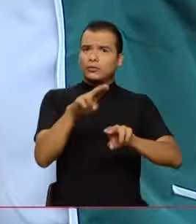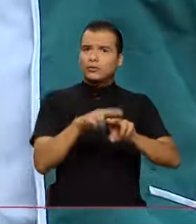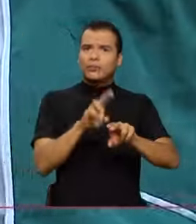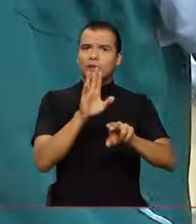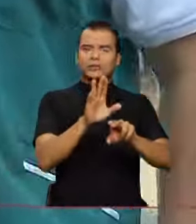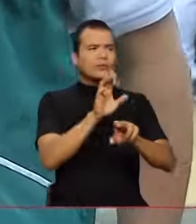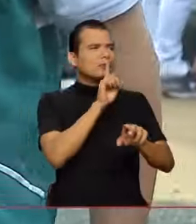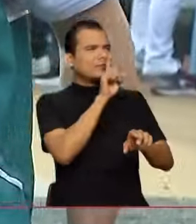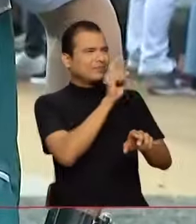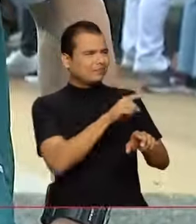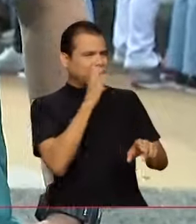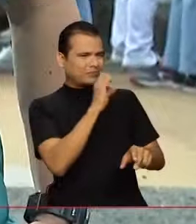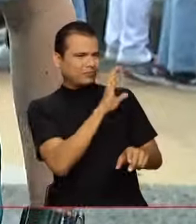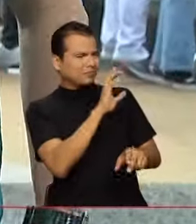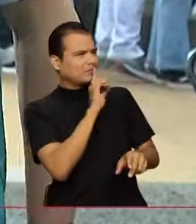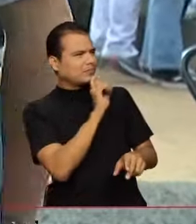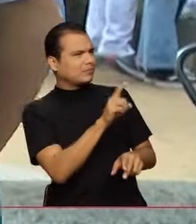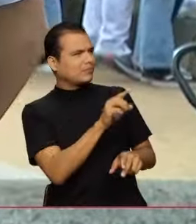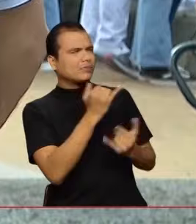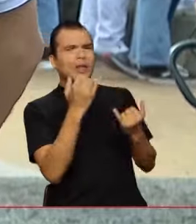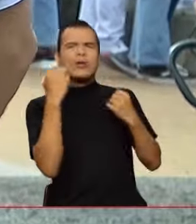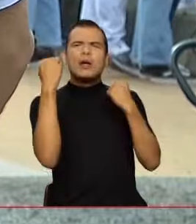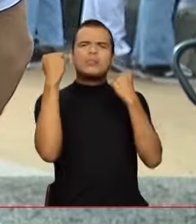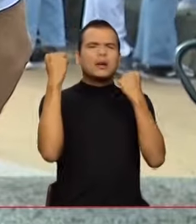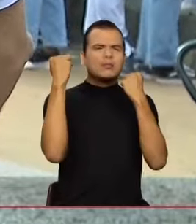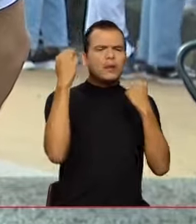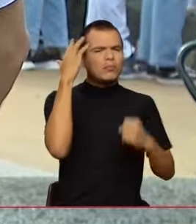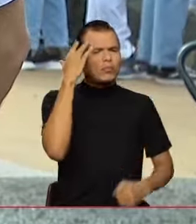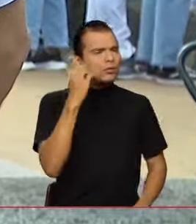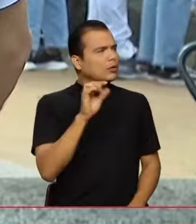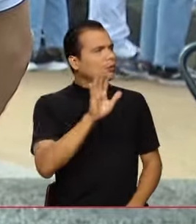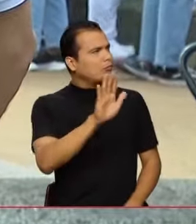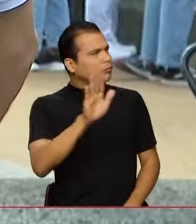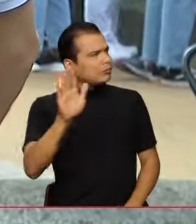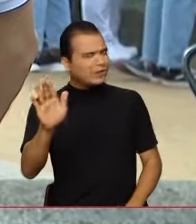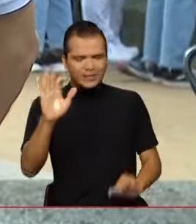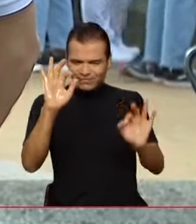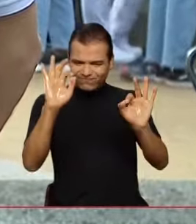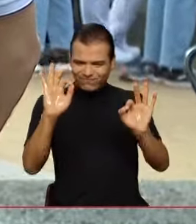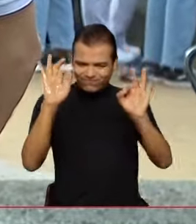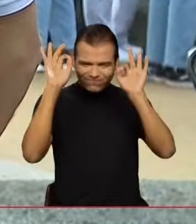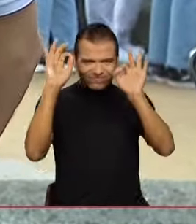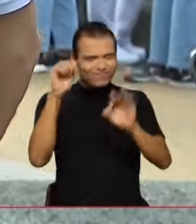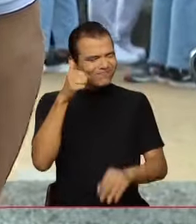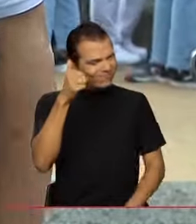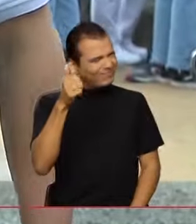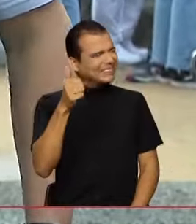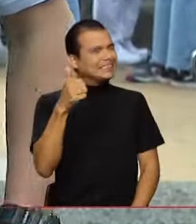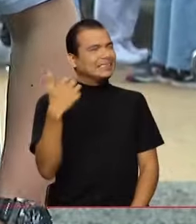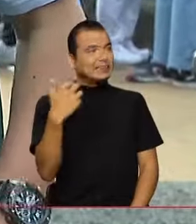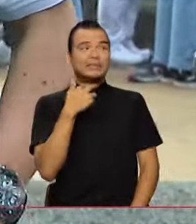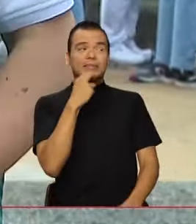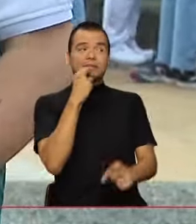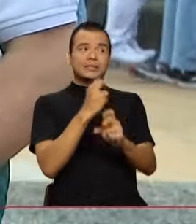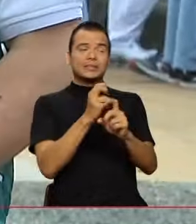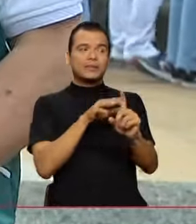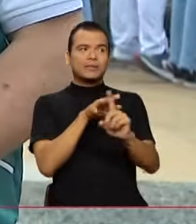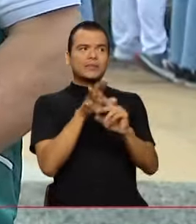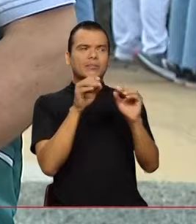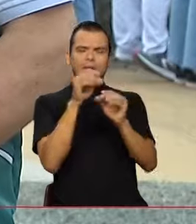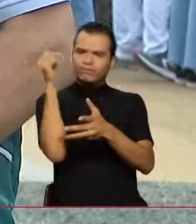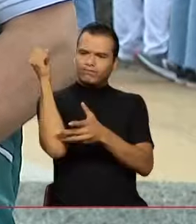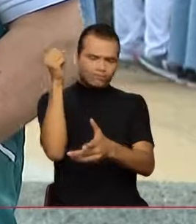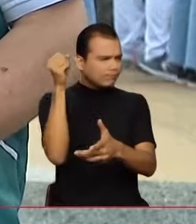la protesta en esta ocasión? O sea, ¿qué está pasando que ponga en riesgo, digamos, la calidad y el presupuesto de la educación en el SENA? Muy buenos